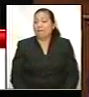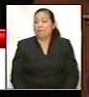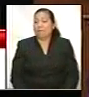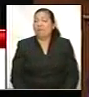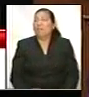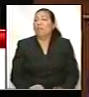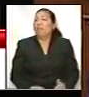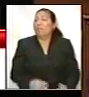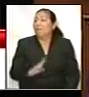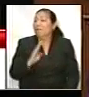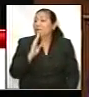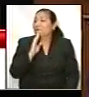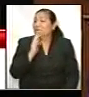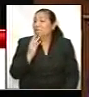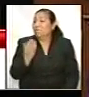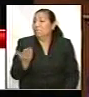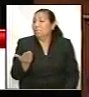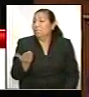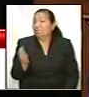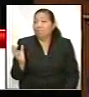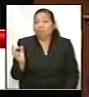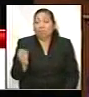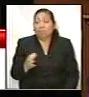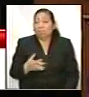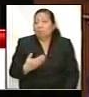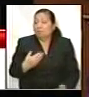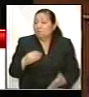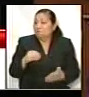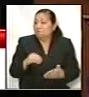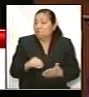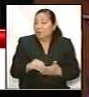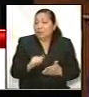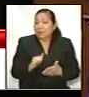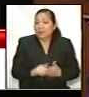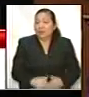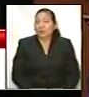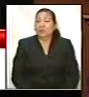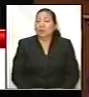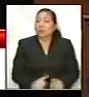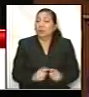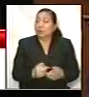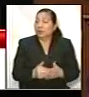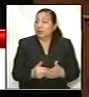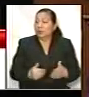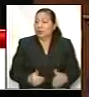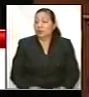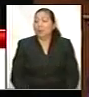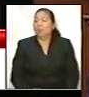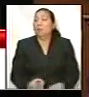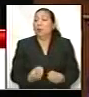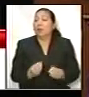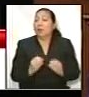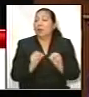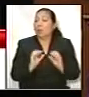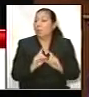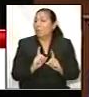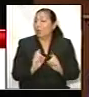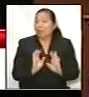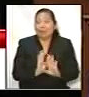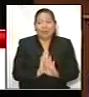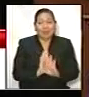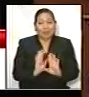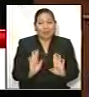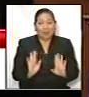¿De qué estamos hablando, presidenta? Ni siquiera puede poner usted en consideración una cuestión previa, porque las cuestiones previas no tienen que